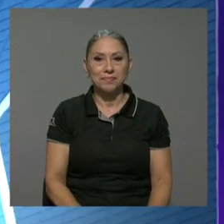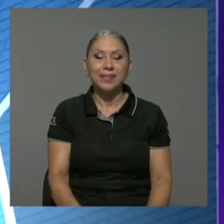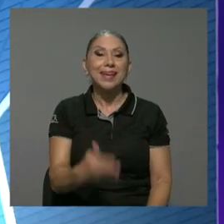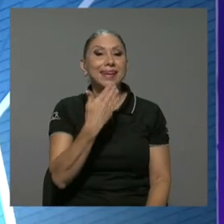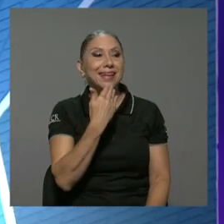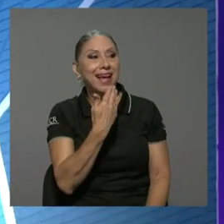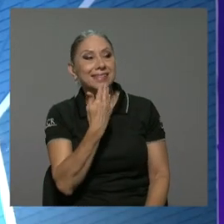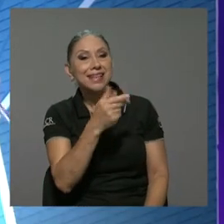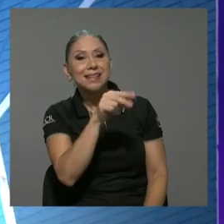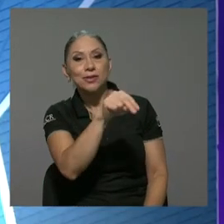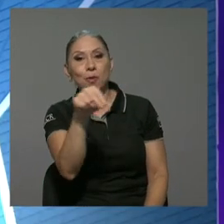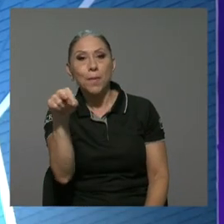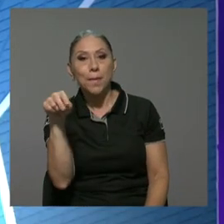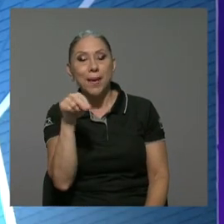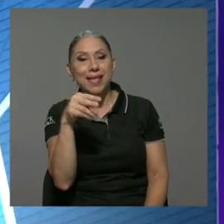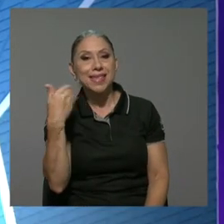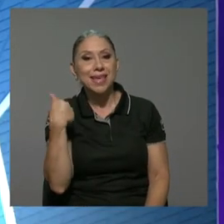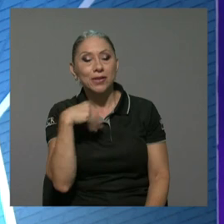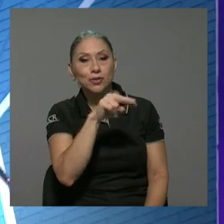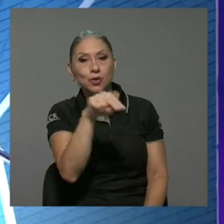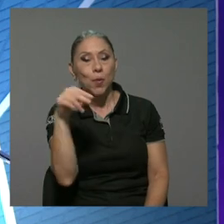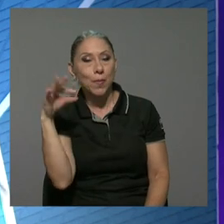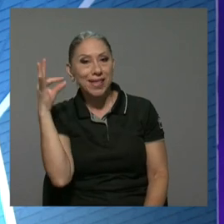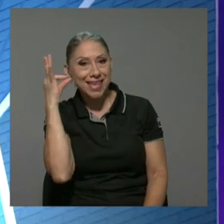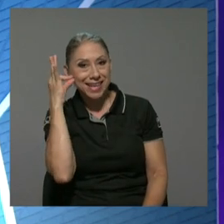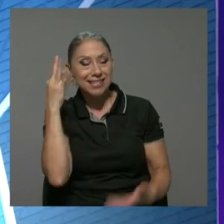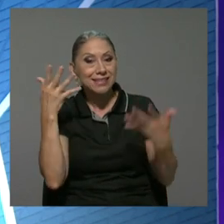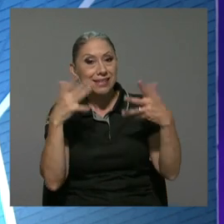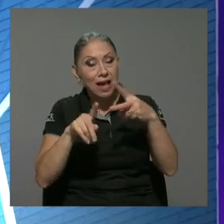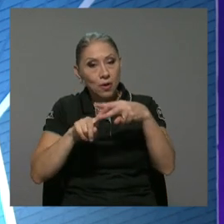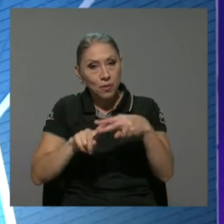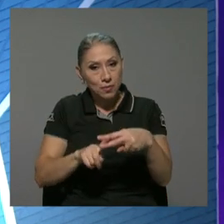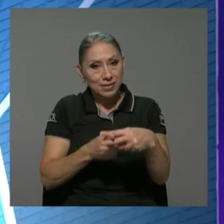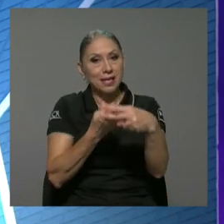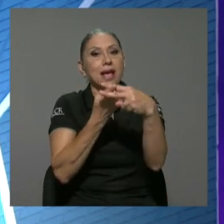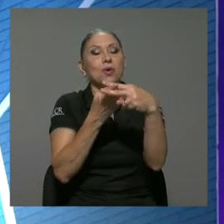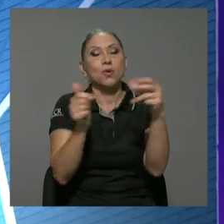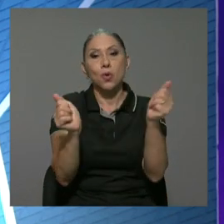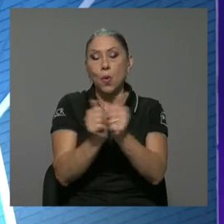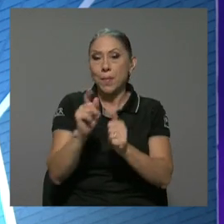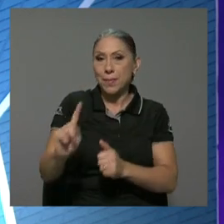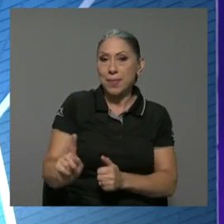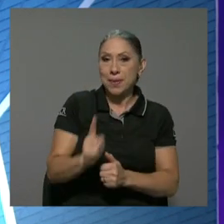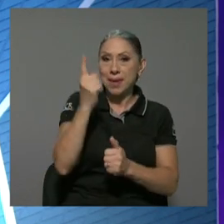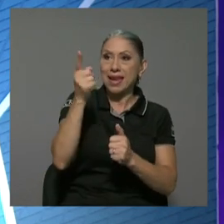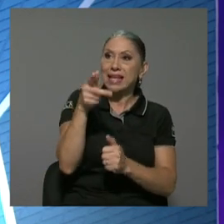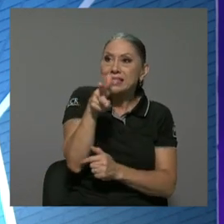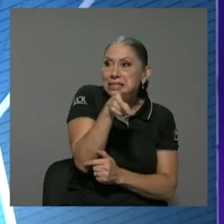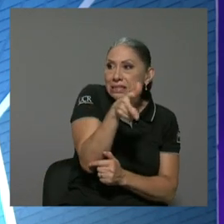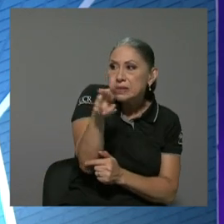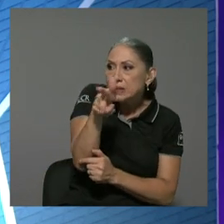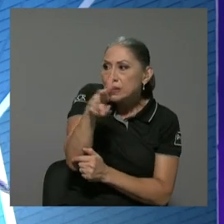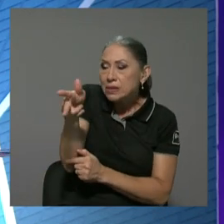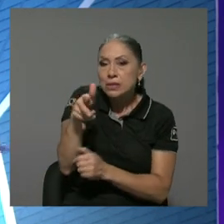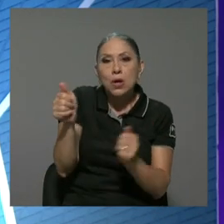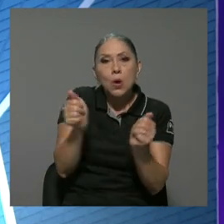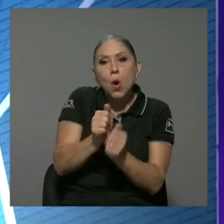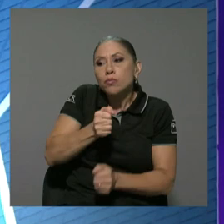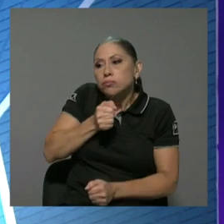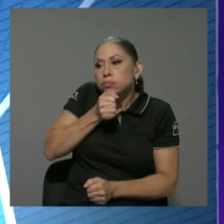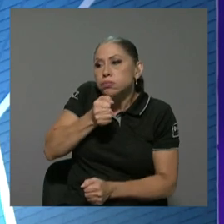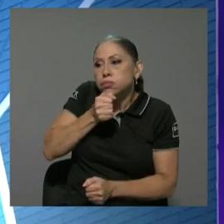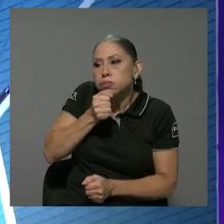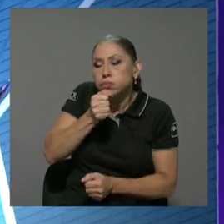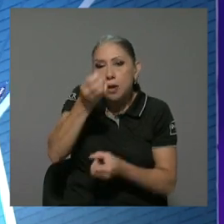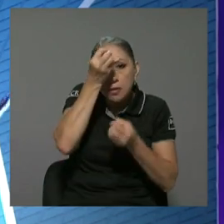Gracias a los compañeros y compañeras que nos han comenzado a brindar las primeras imágenes, informaciones, impresiones de